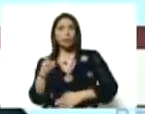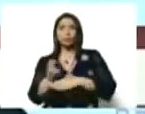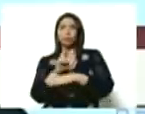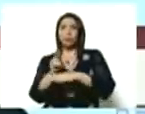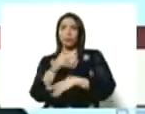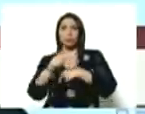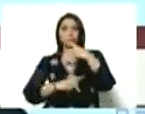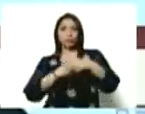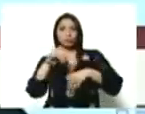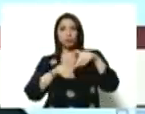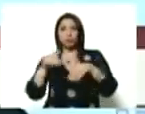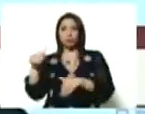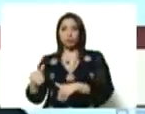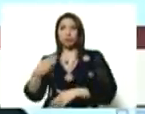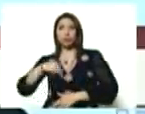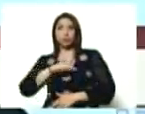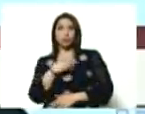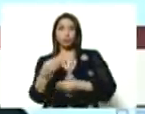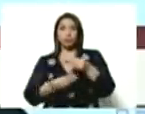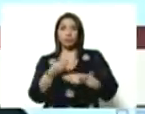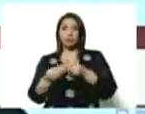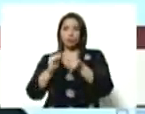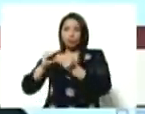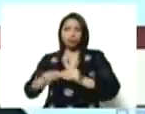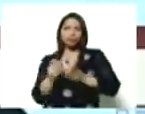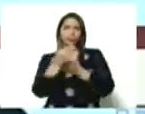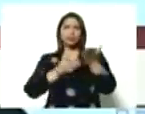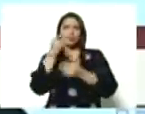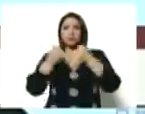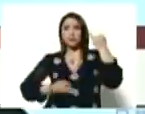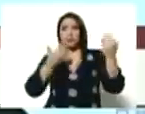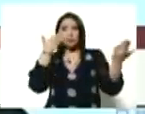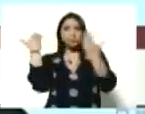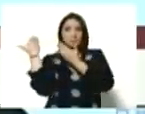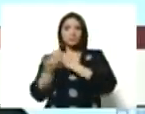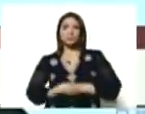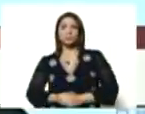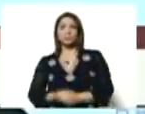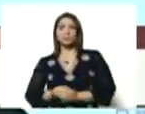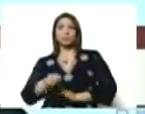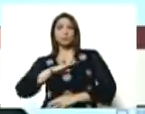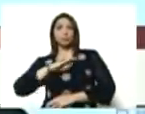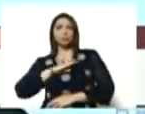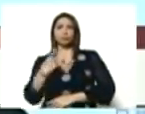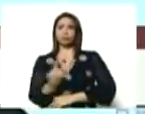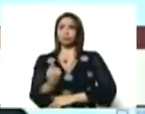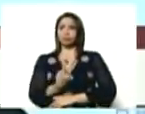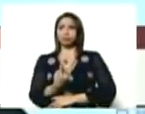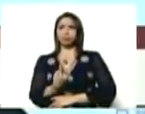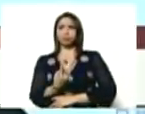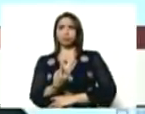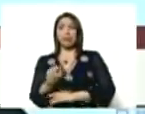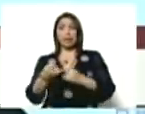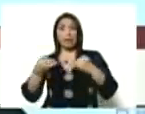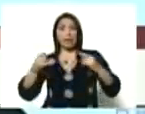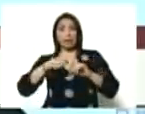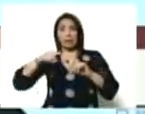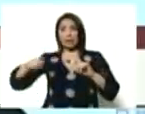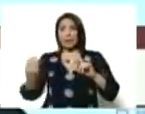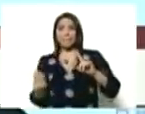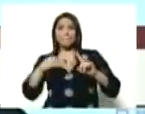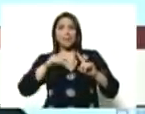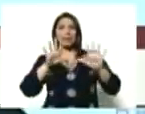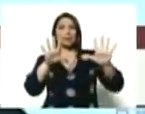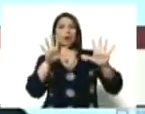así como llegamos al diseño final que hoy tenemos acá, una máquina con autonomía en energía por más de 10 horas, una